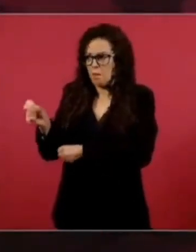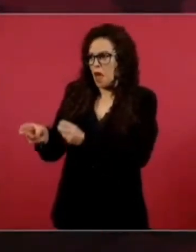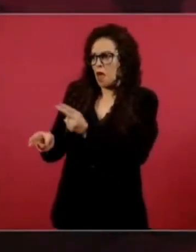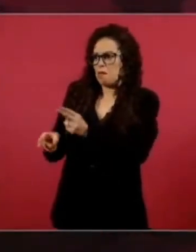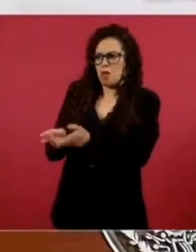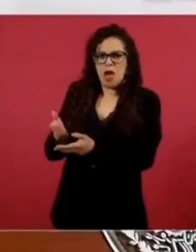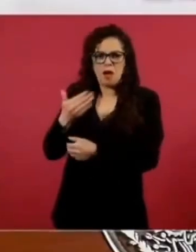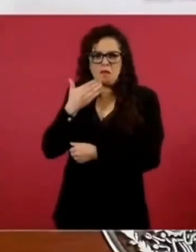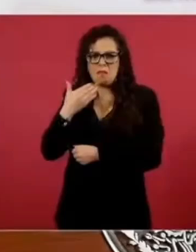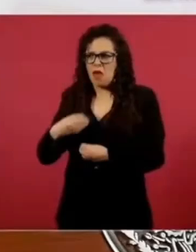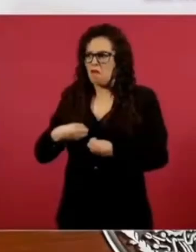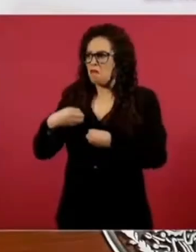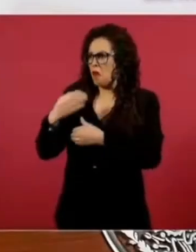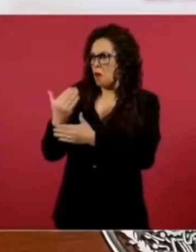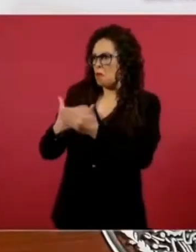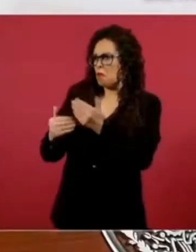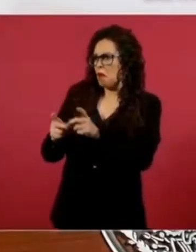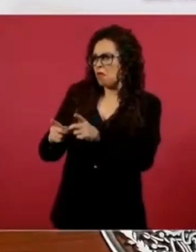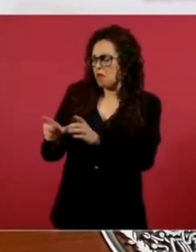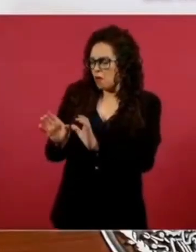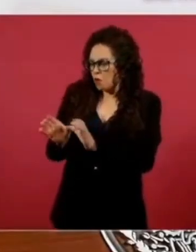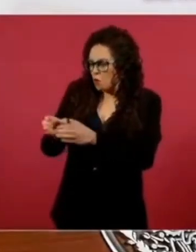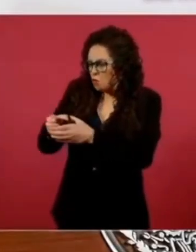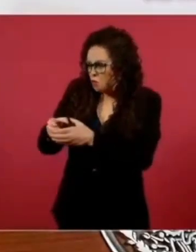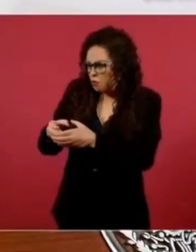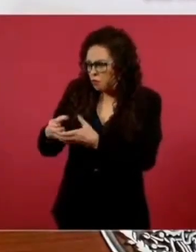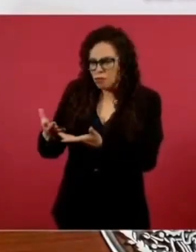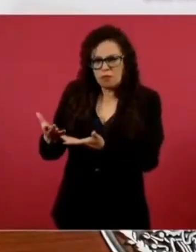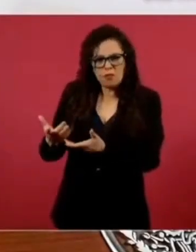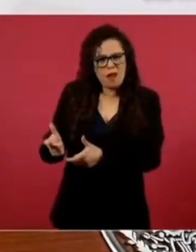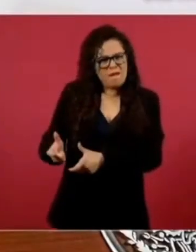en un mundo de opulencia.